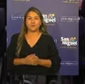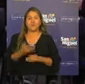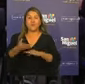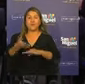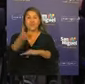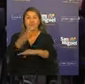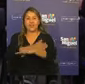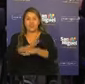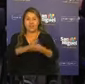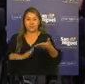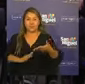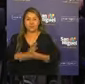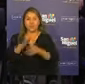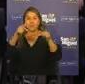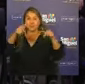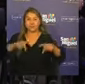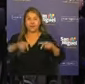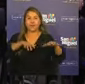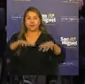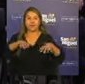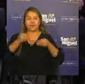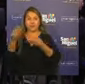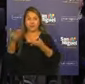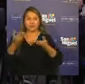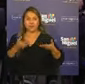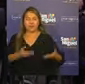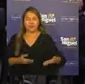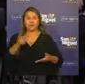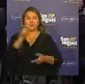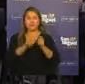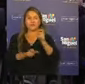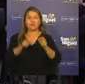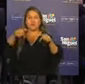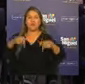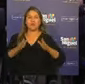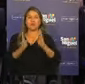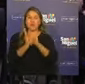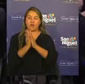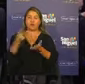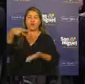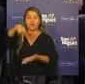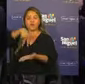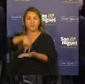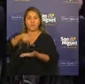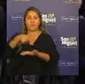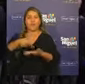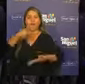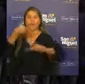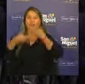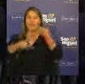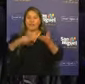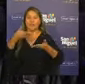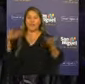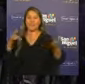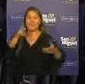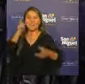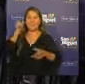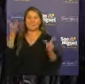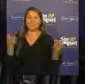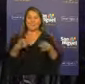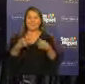Antes de dar inicio a esta ceremonia, invitamos a las y los presentes a ponerse de pie para entonar nuestro himno nacional.